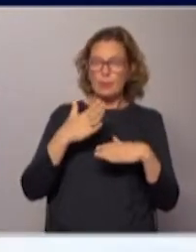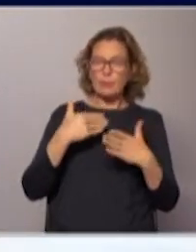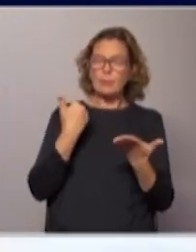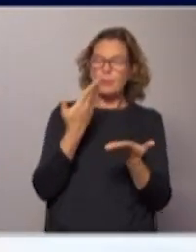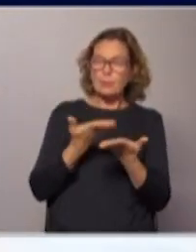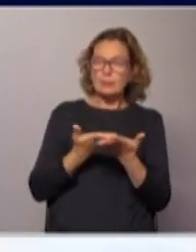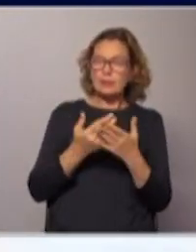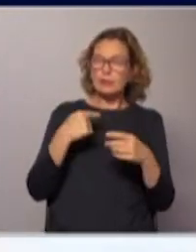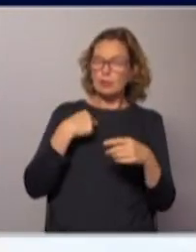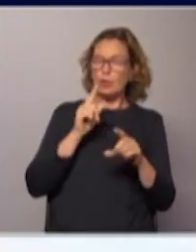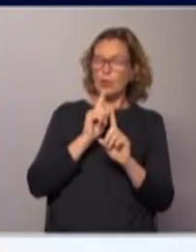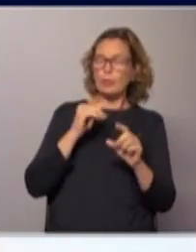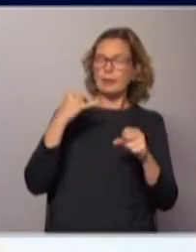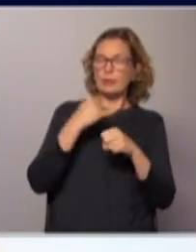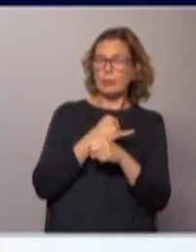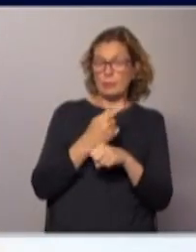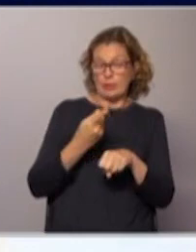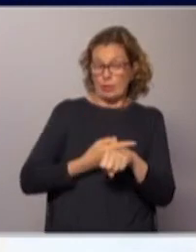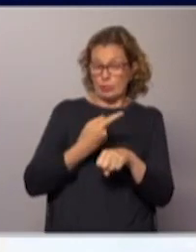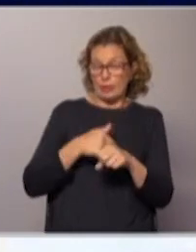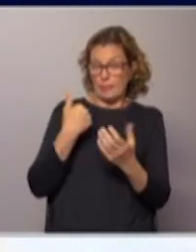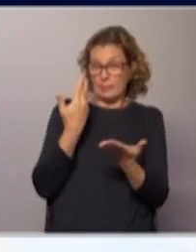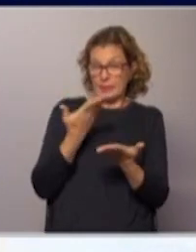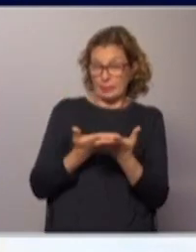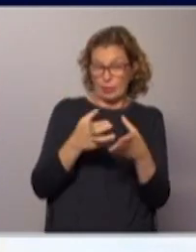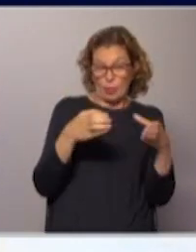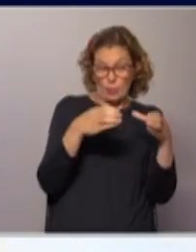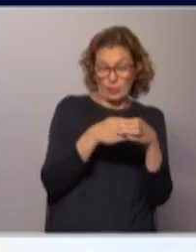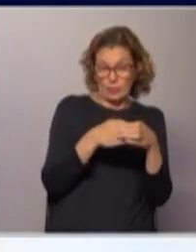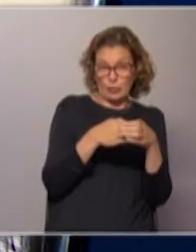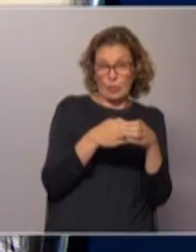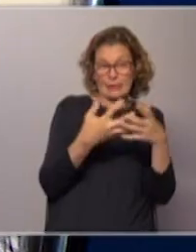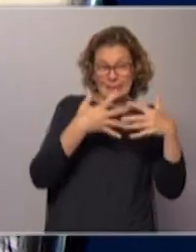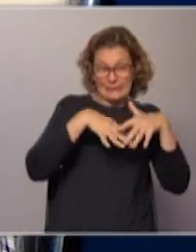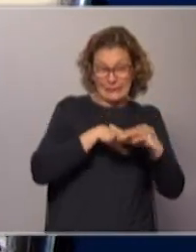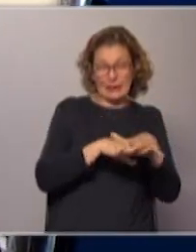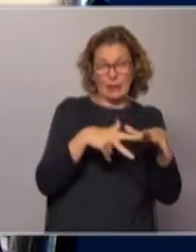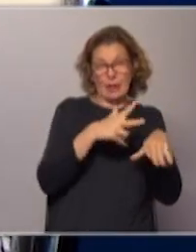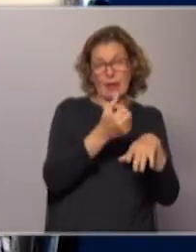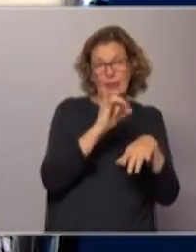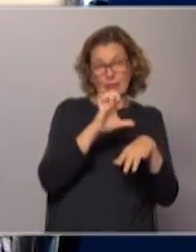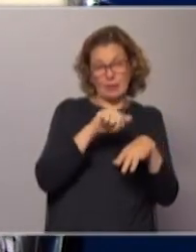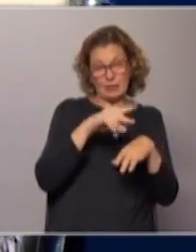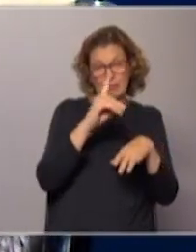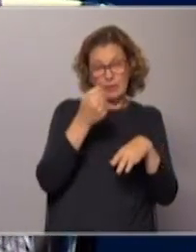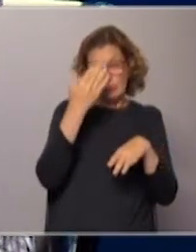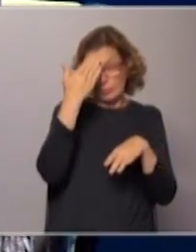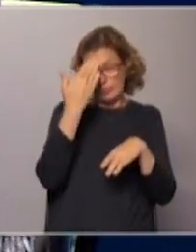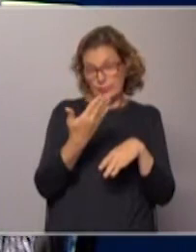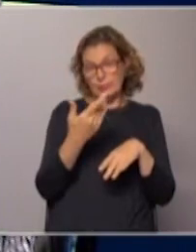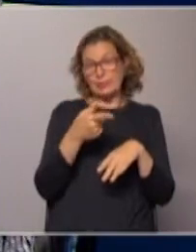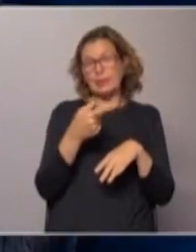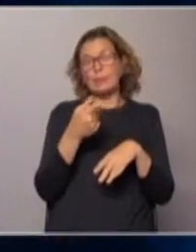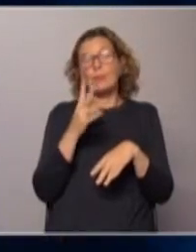propuesta que si no me equivoco por estas obras será presentada en la comisión de presupuestos integrada con hacienda por parte del frente amplio